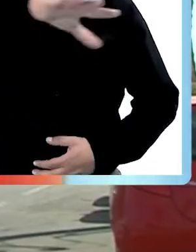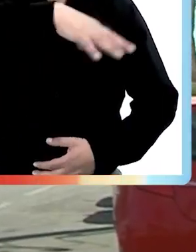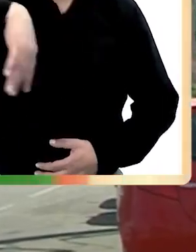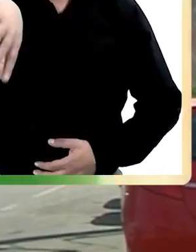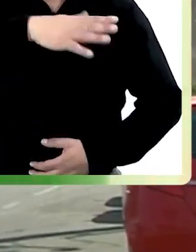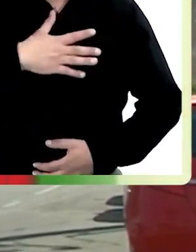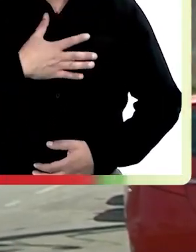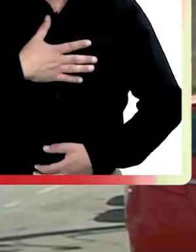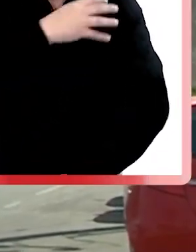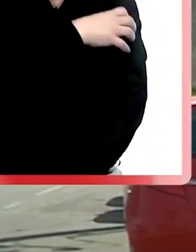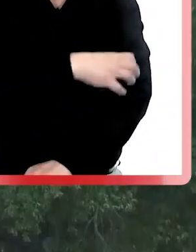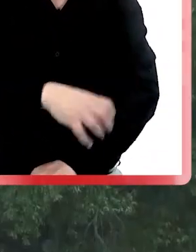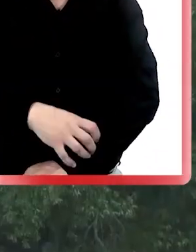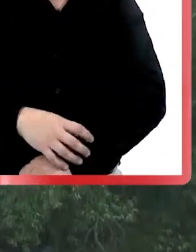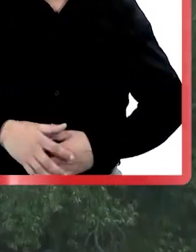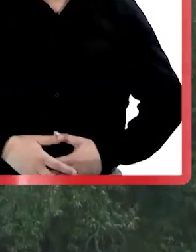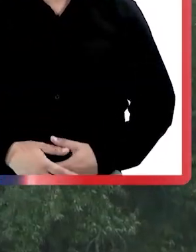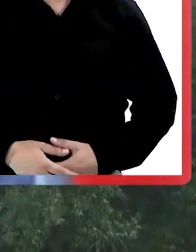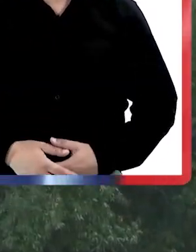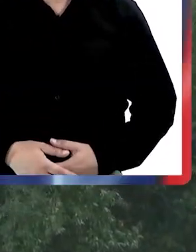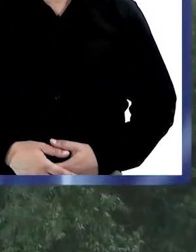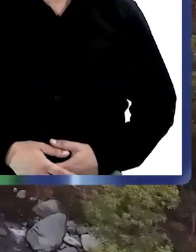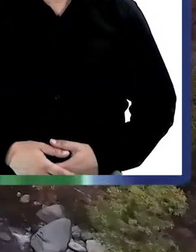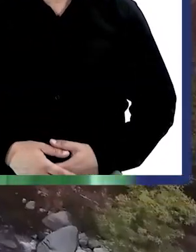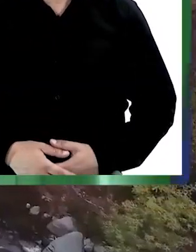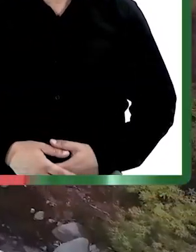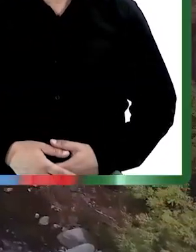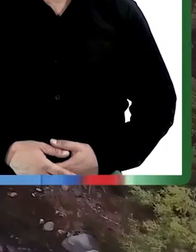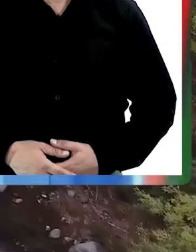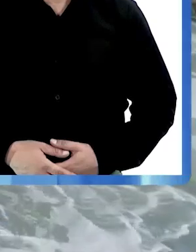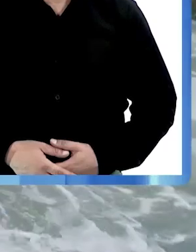Somos las regiones.